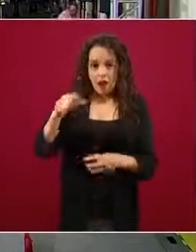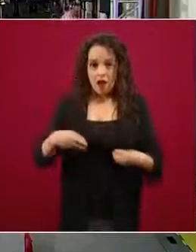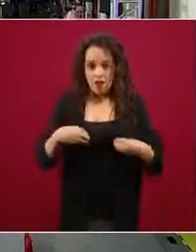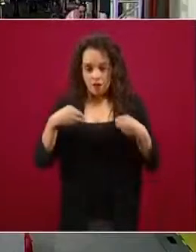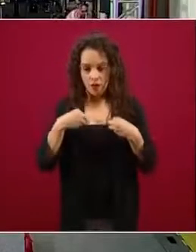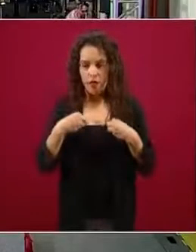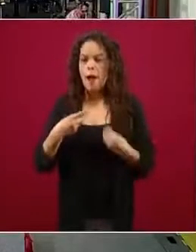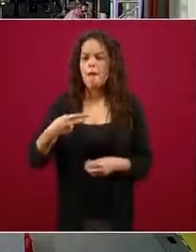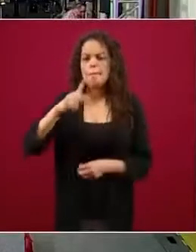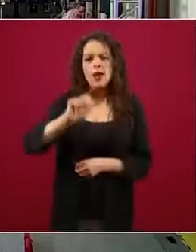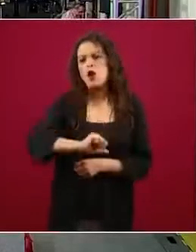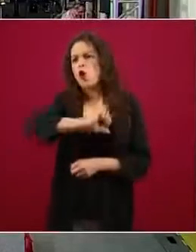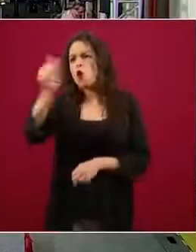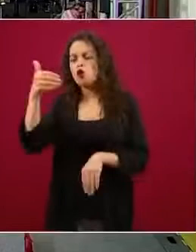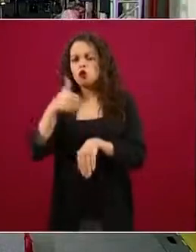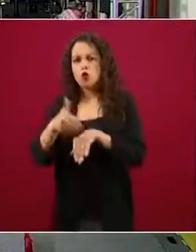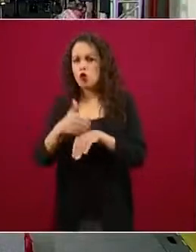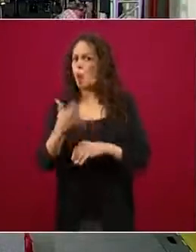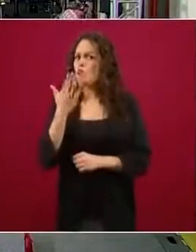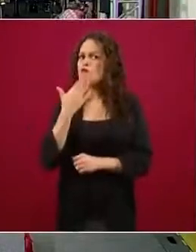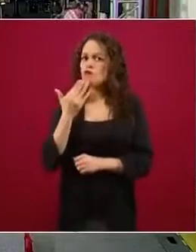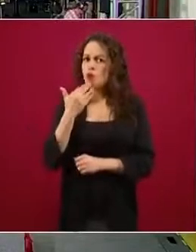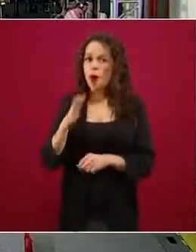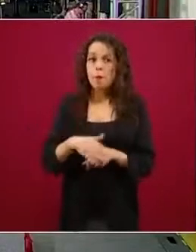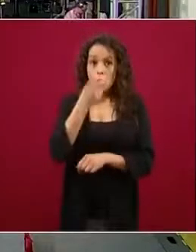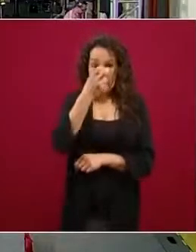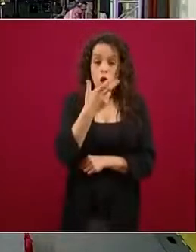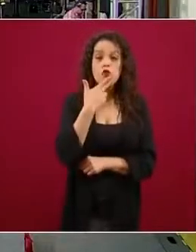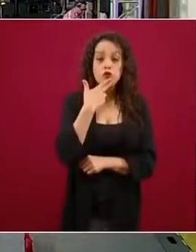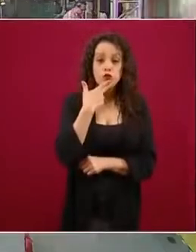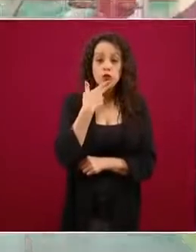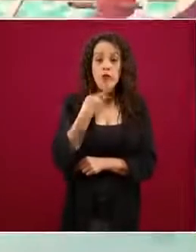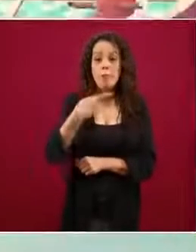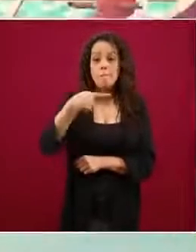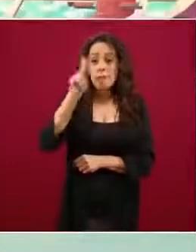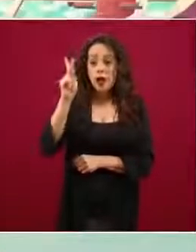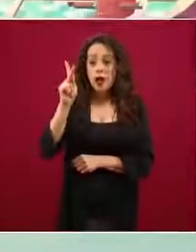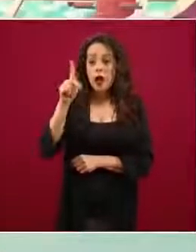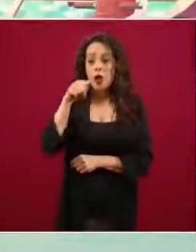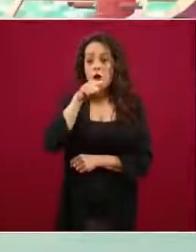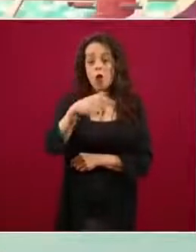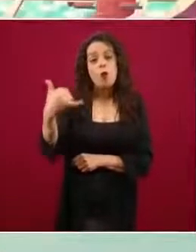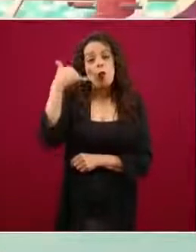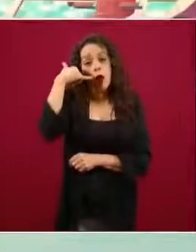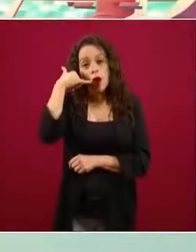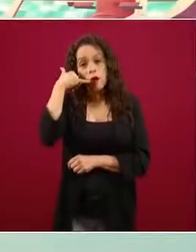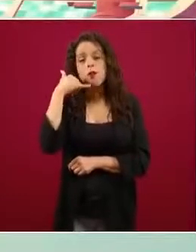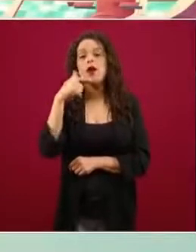mayores, porque si bien ese es muy útil, pero el menú es larguísimo. ¿Hubiera algún